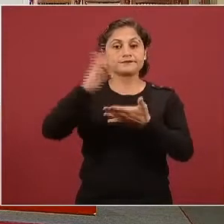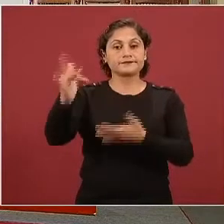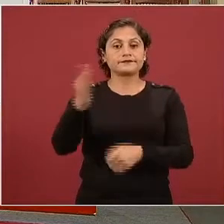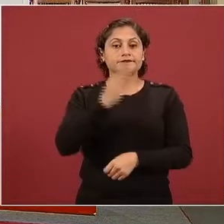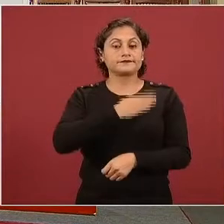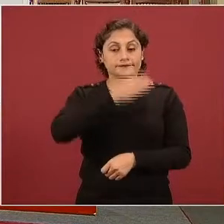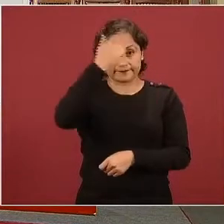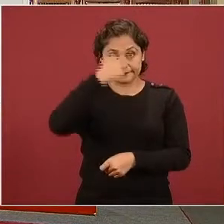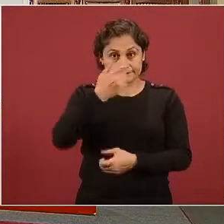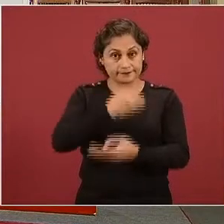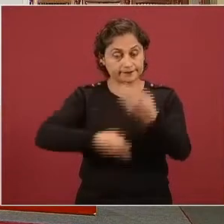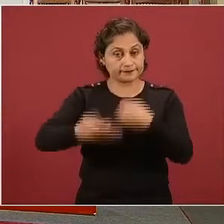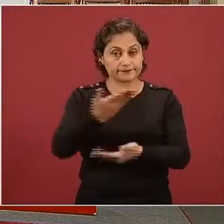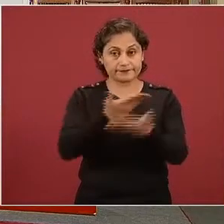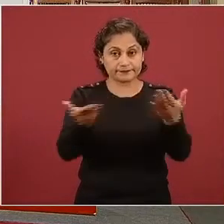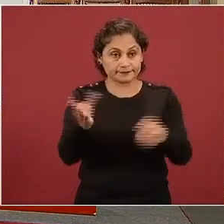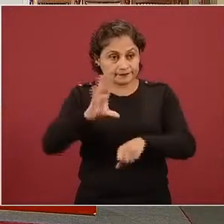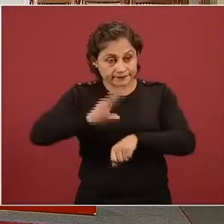permiso, subsecretario.